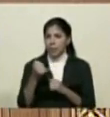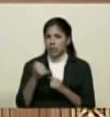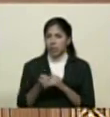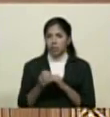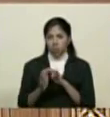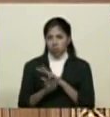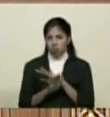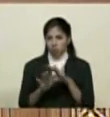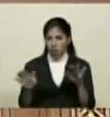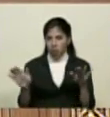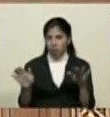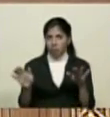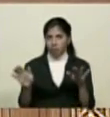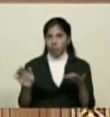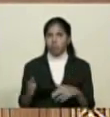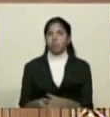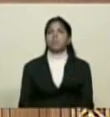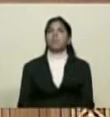dio